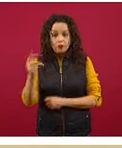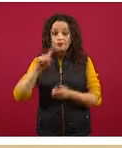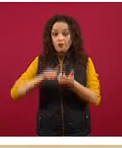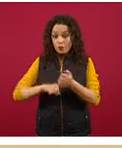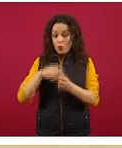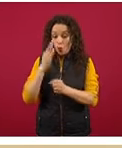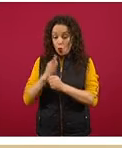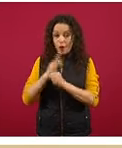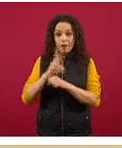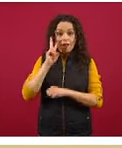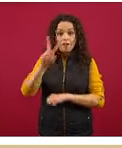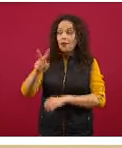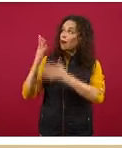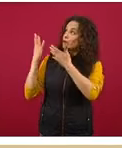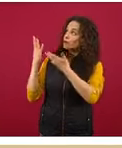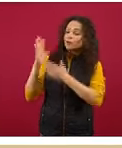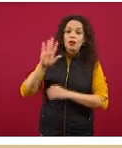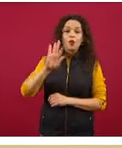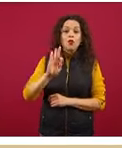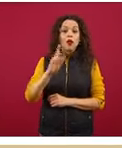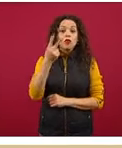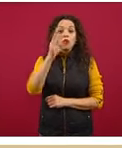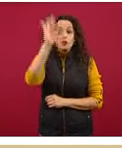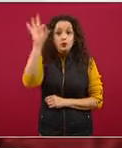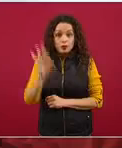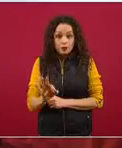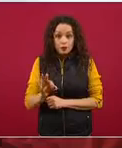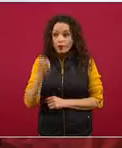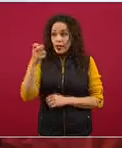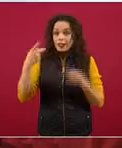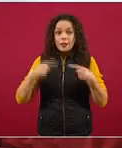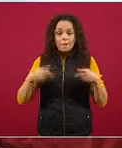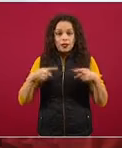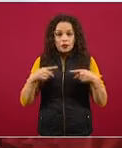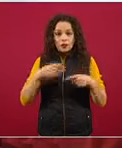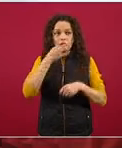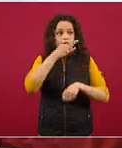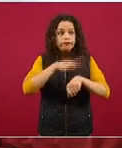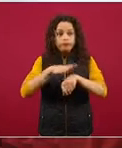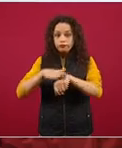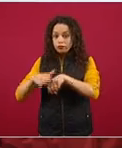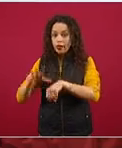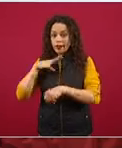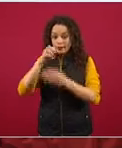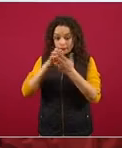42%. De todas estas personas notificadas, de estos 3 millones,